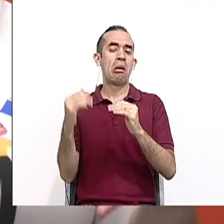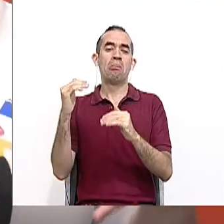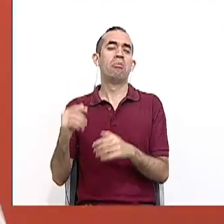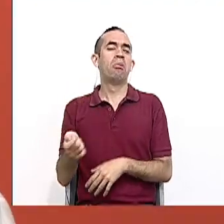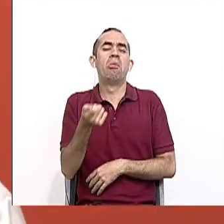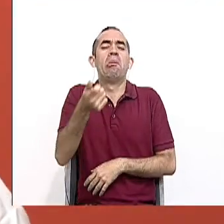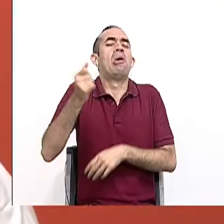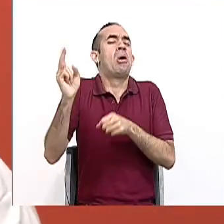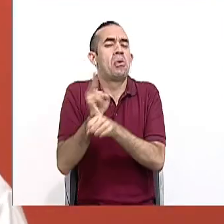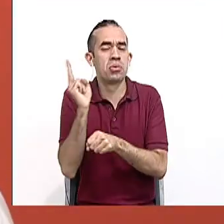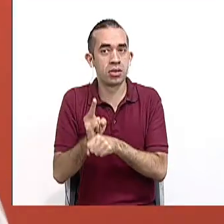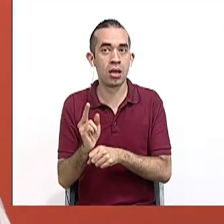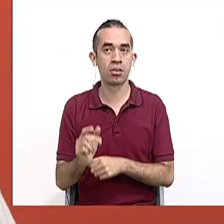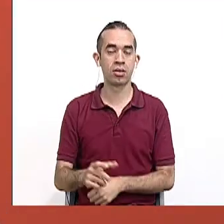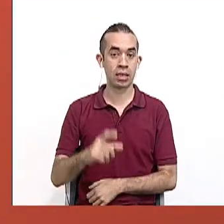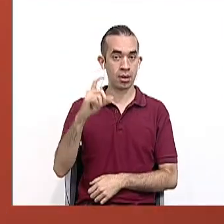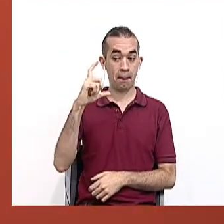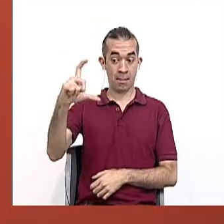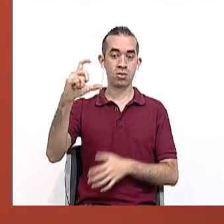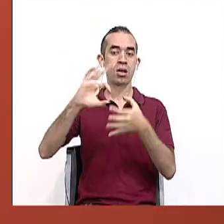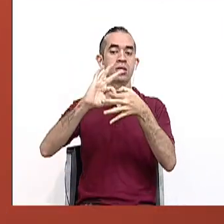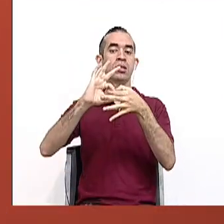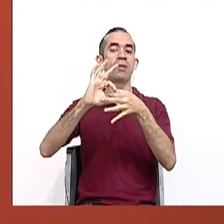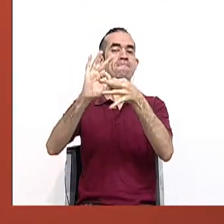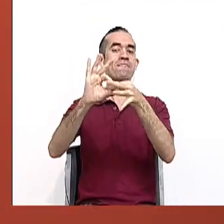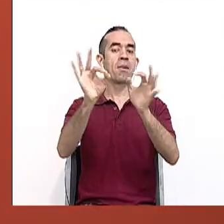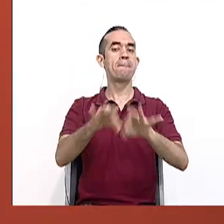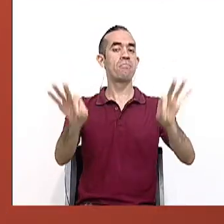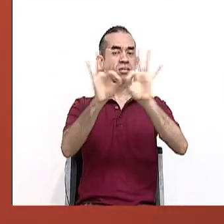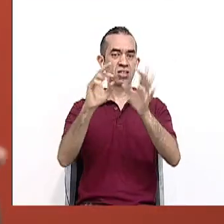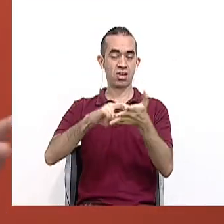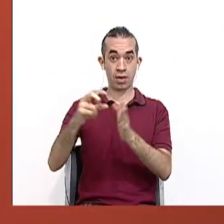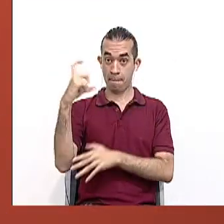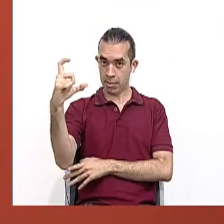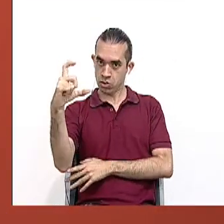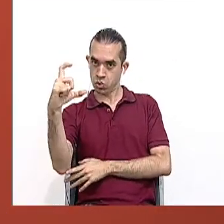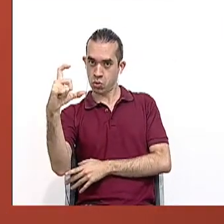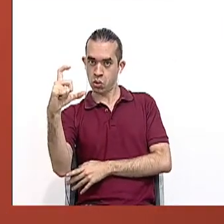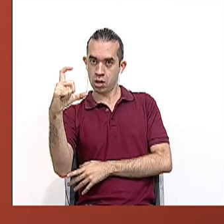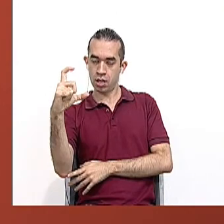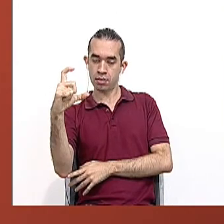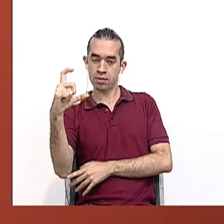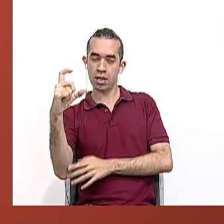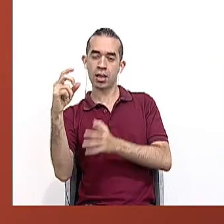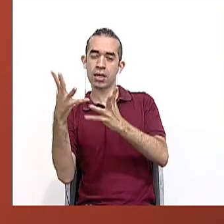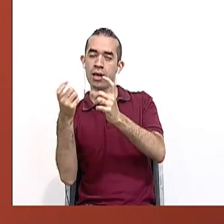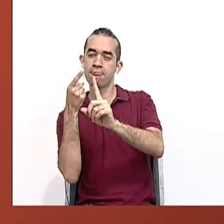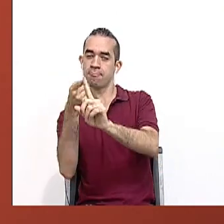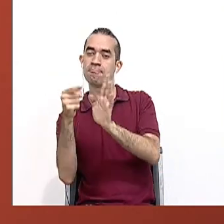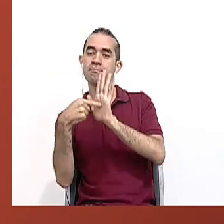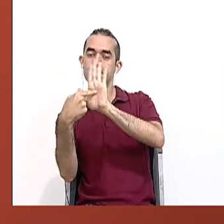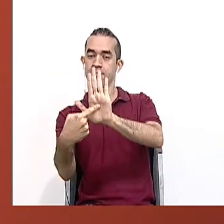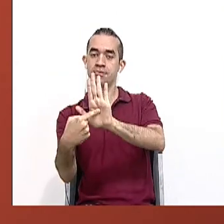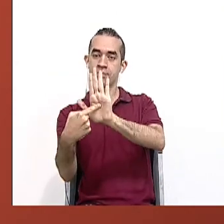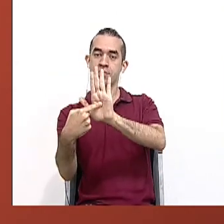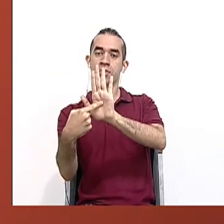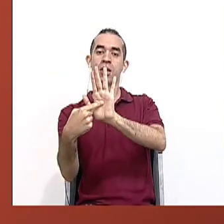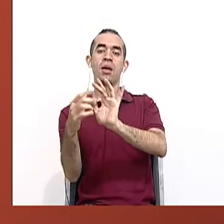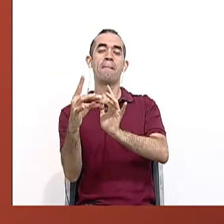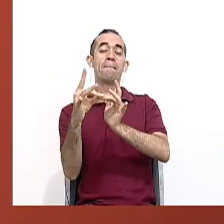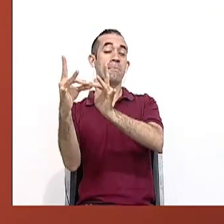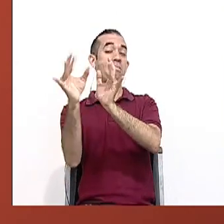de todas. La mayúscula de relevancia es aquella que la mayúscula se utiliza cuando el objetivo es poner de manifiesto la